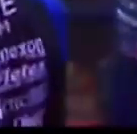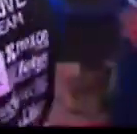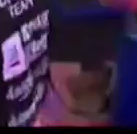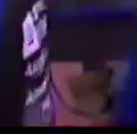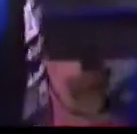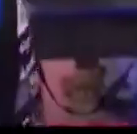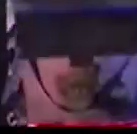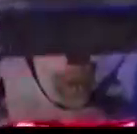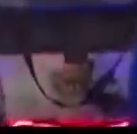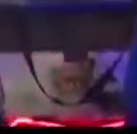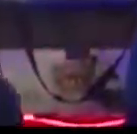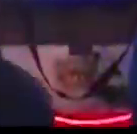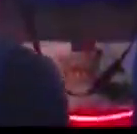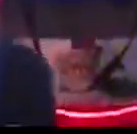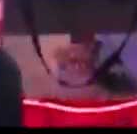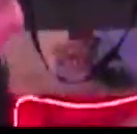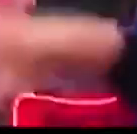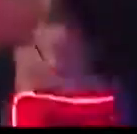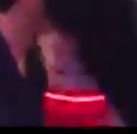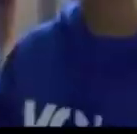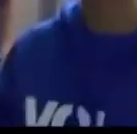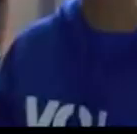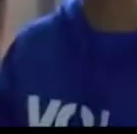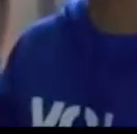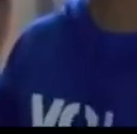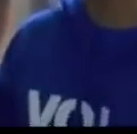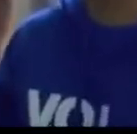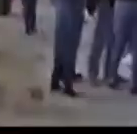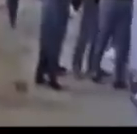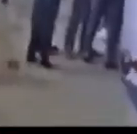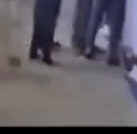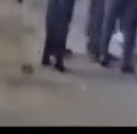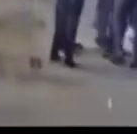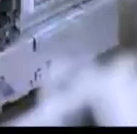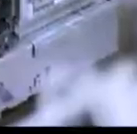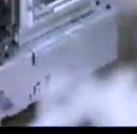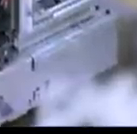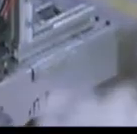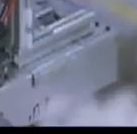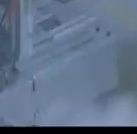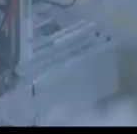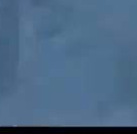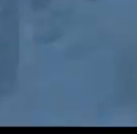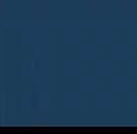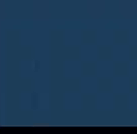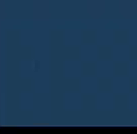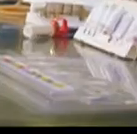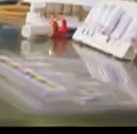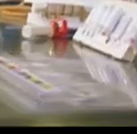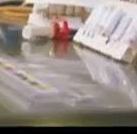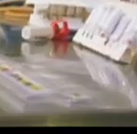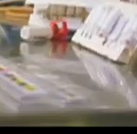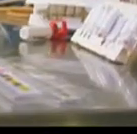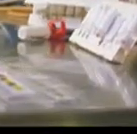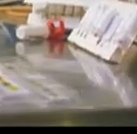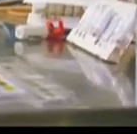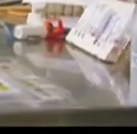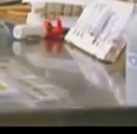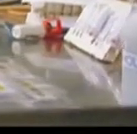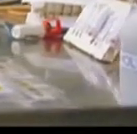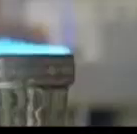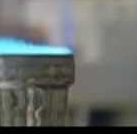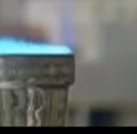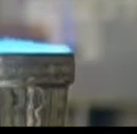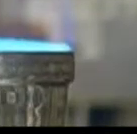Houston, Texas, el evento donde jóvenes de todo el mundo miden sus talentos en la robótica. ¿Quieres continuar tus